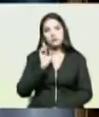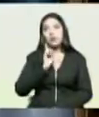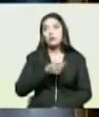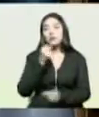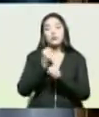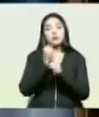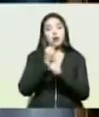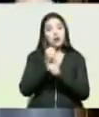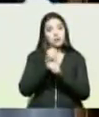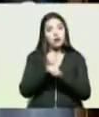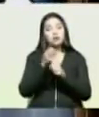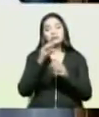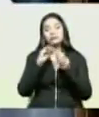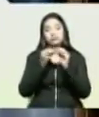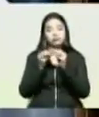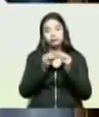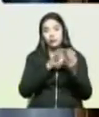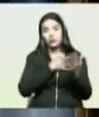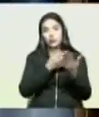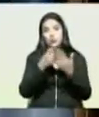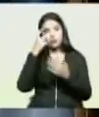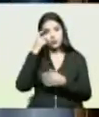un trabajo de reingeniería en estos días,